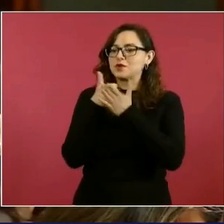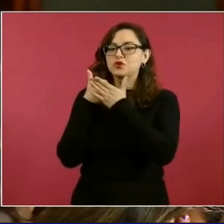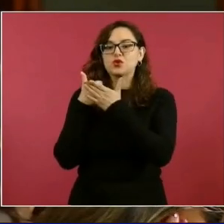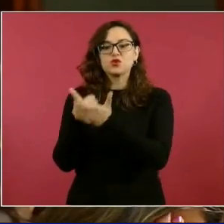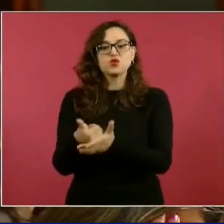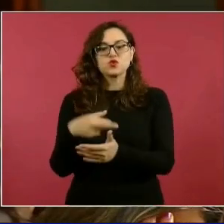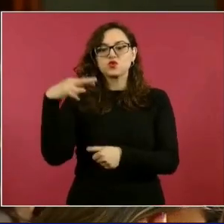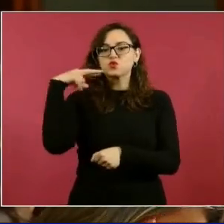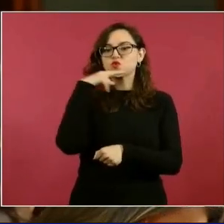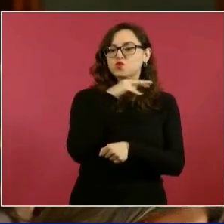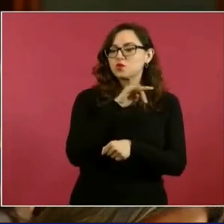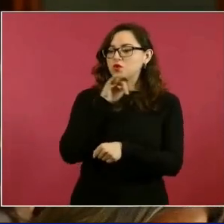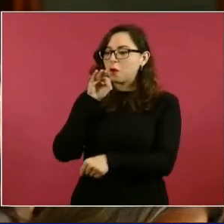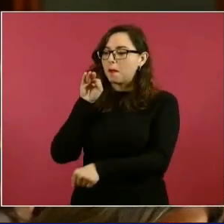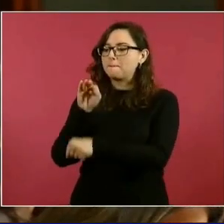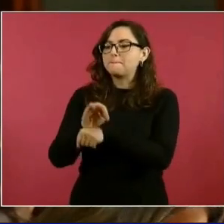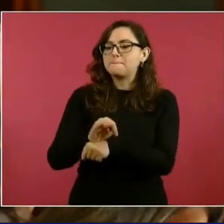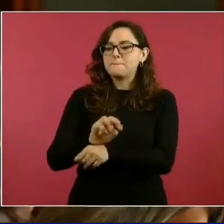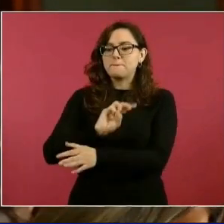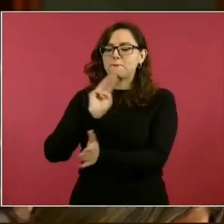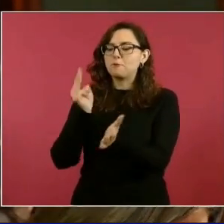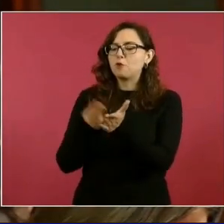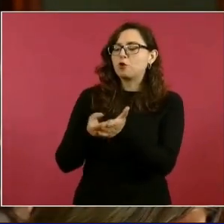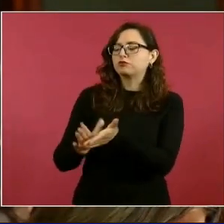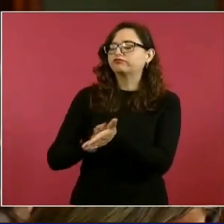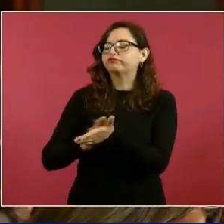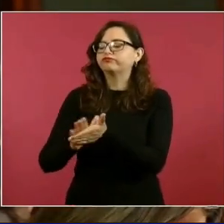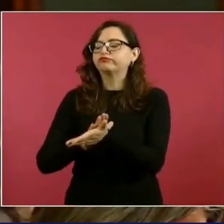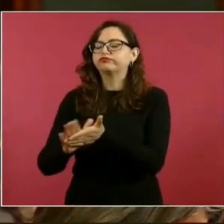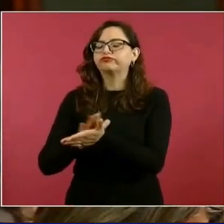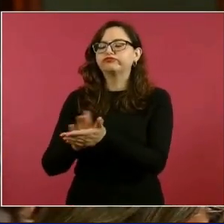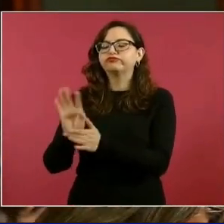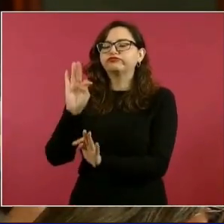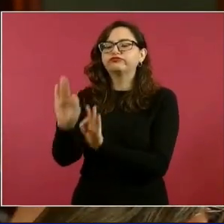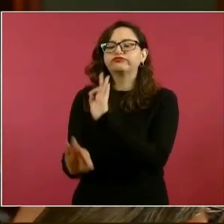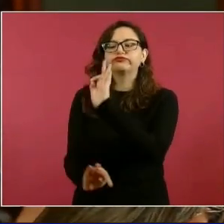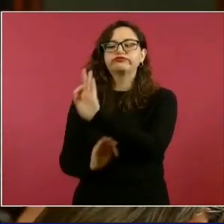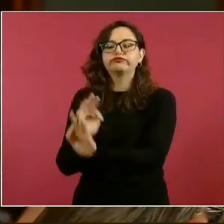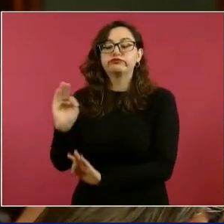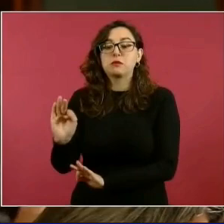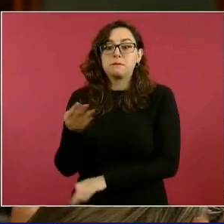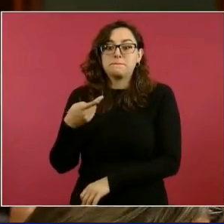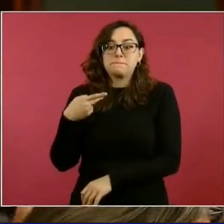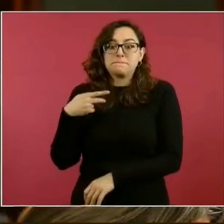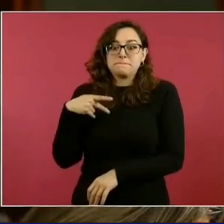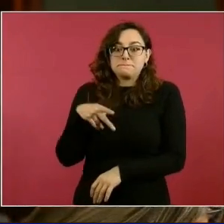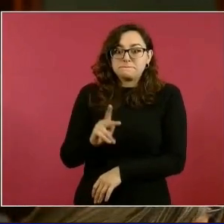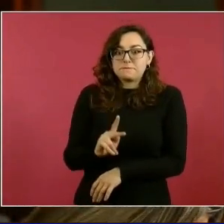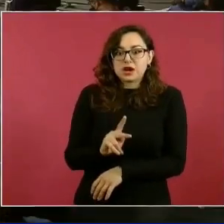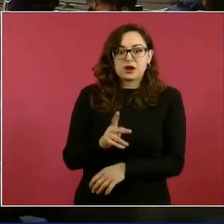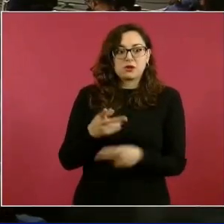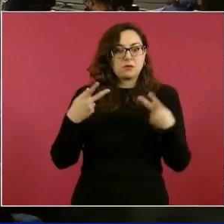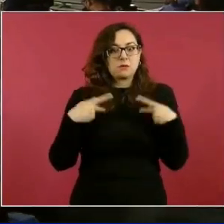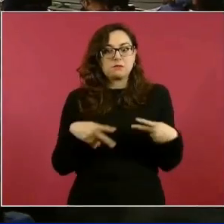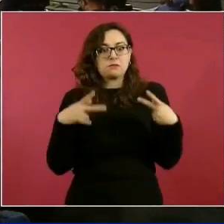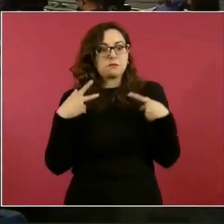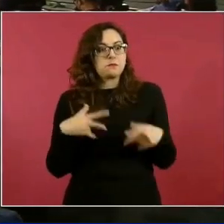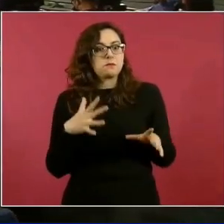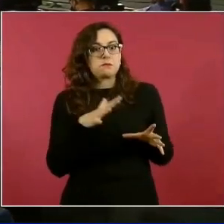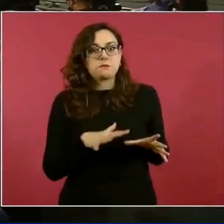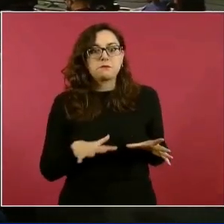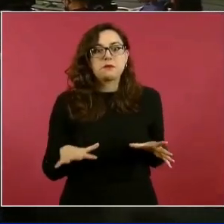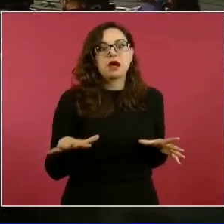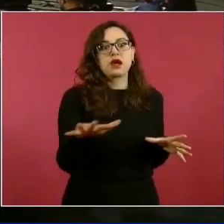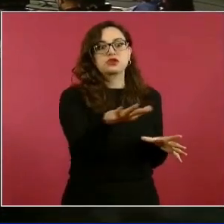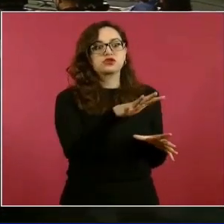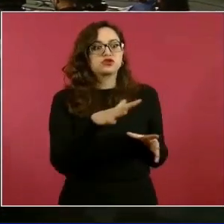una pequeña o mediana empresa se tardan años, y eso va en contra de la productividad de la